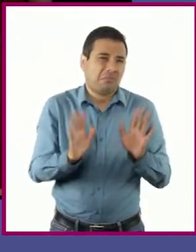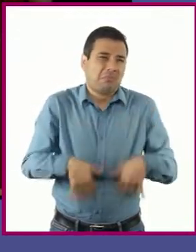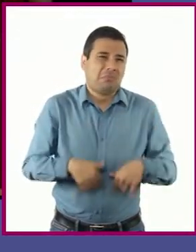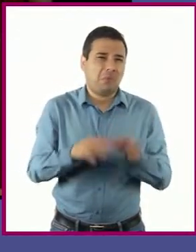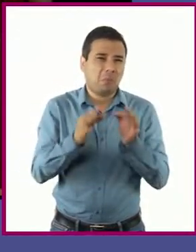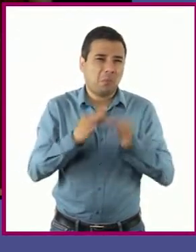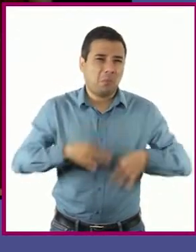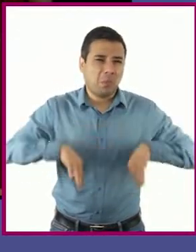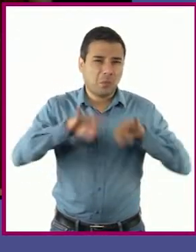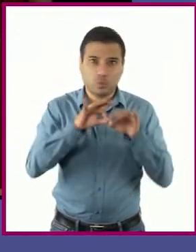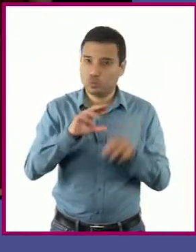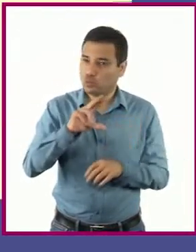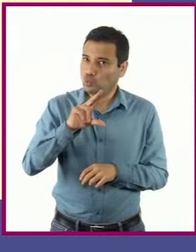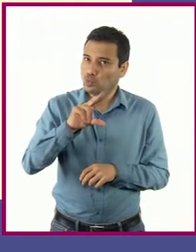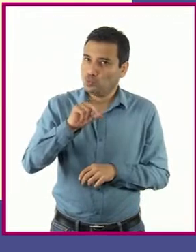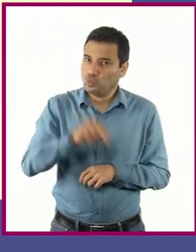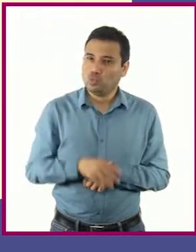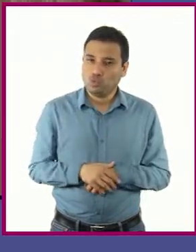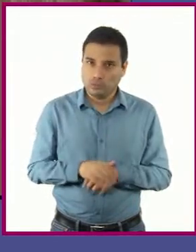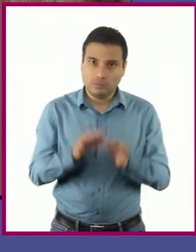veces nos comunicamos por escrito.